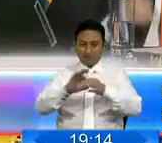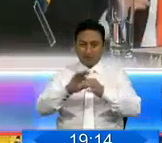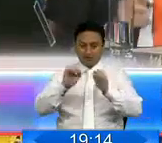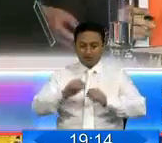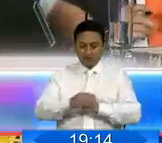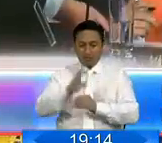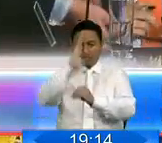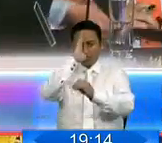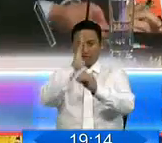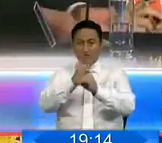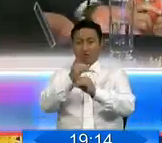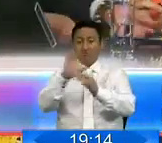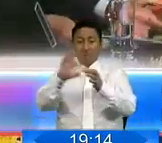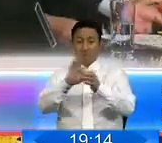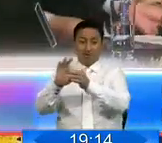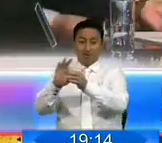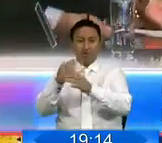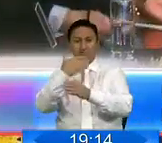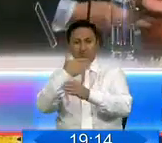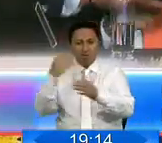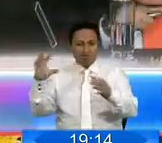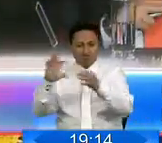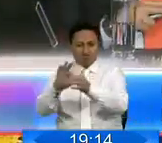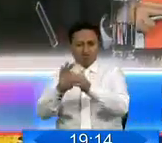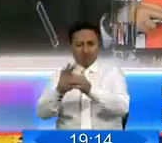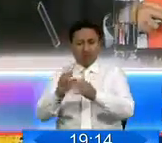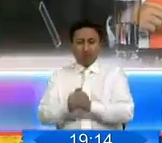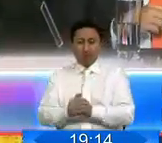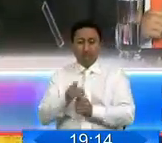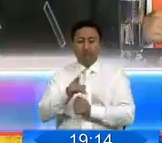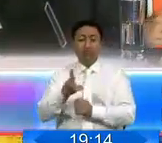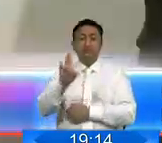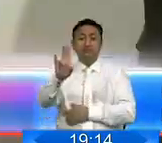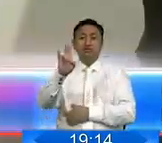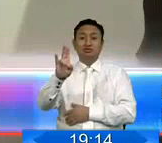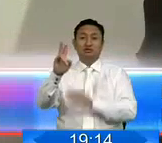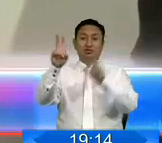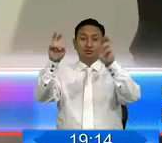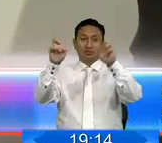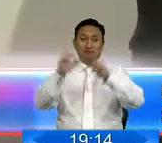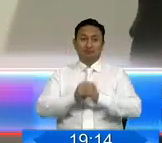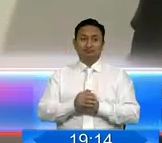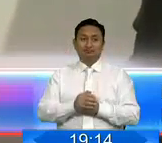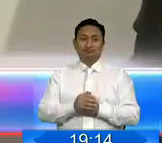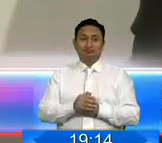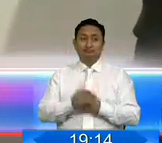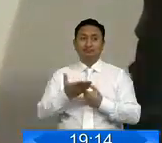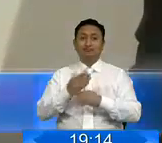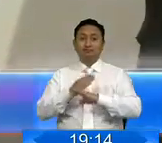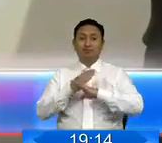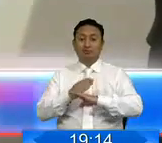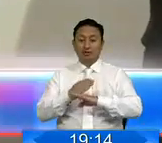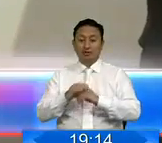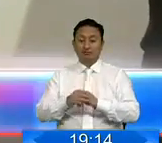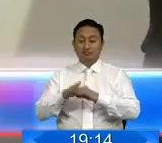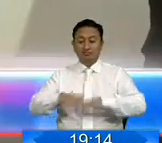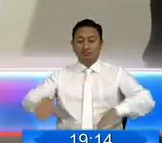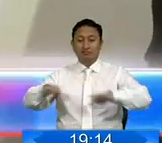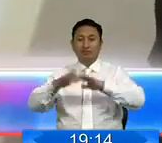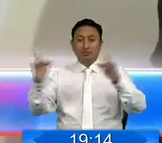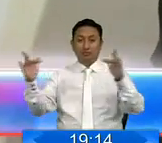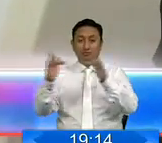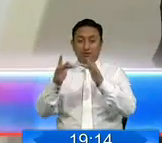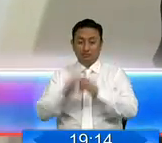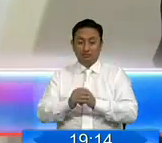busca mejorar las relaciones de ambas naciones, mismo que abarca 7 ejes: seguridad y defensa, infraestructura y conectividad,